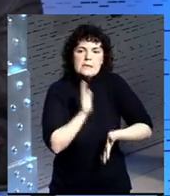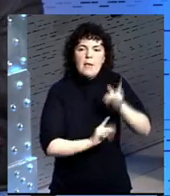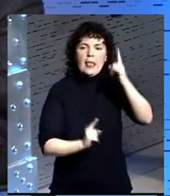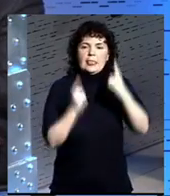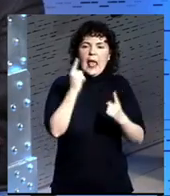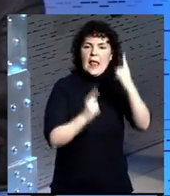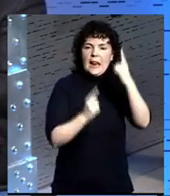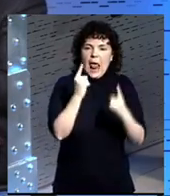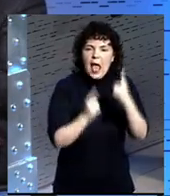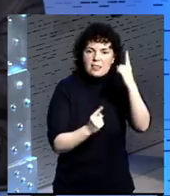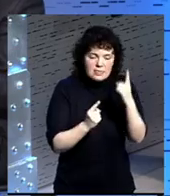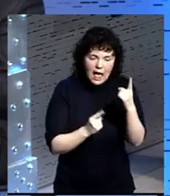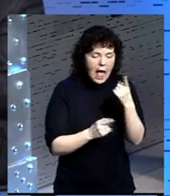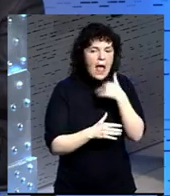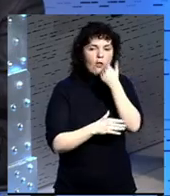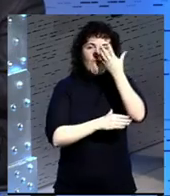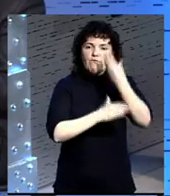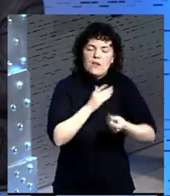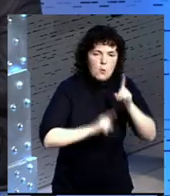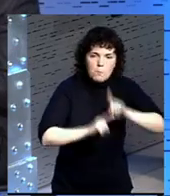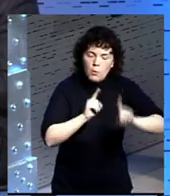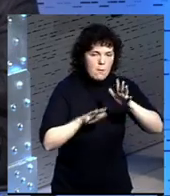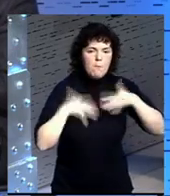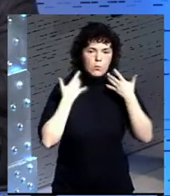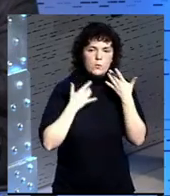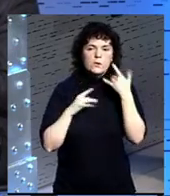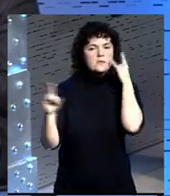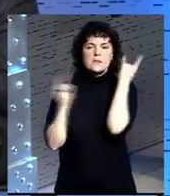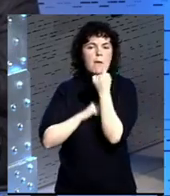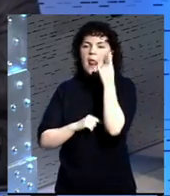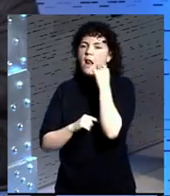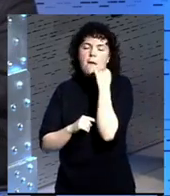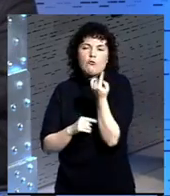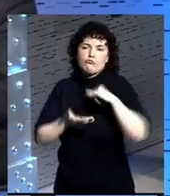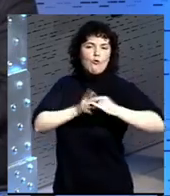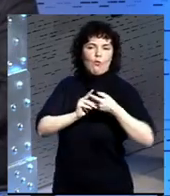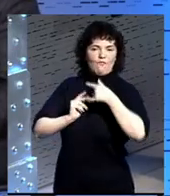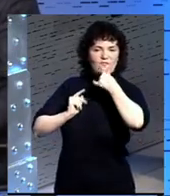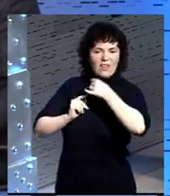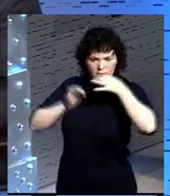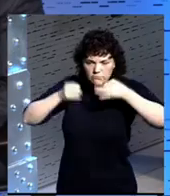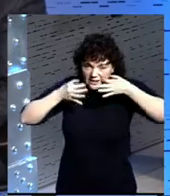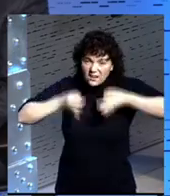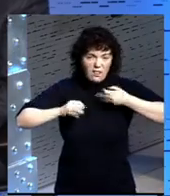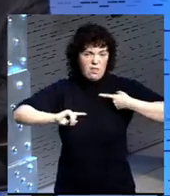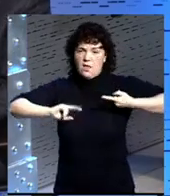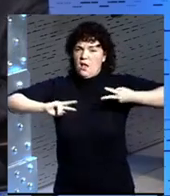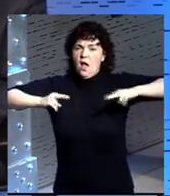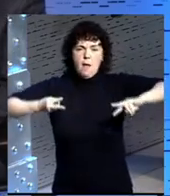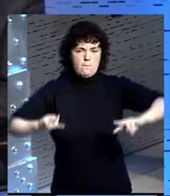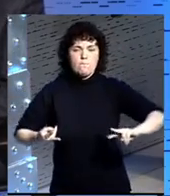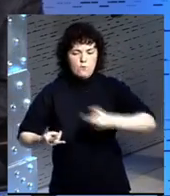el banco, que está disponible a todas horas. Ese es el verdadero cambio de cómo nosotros